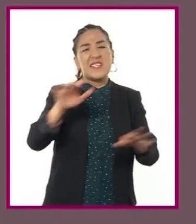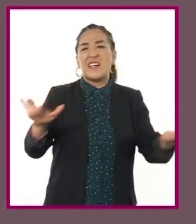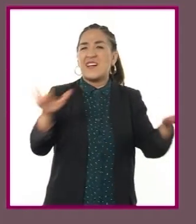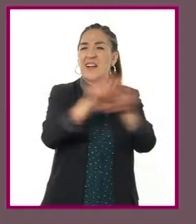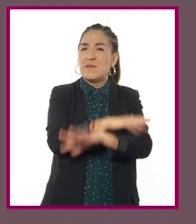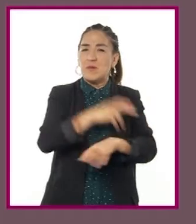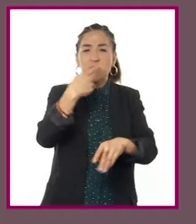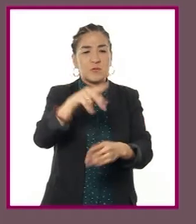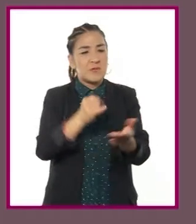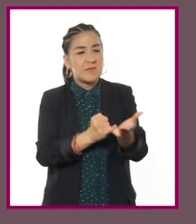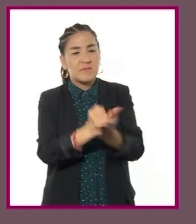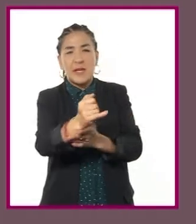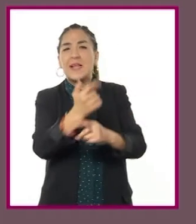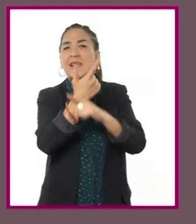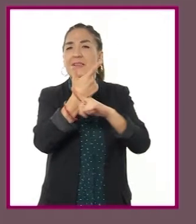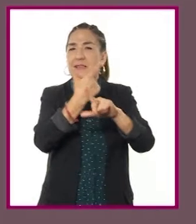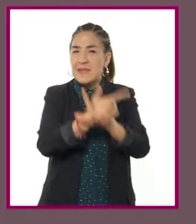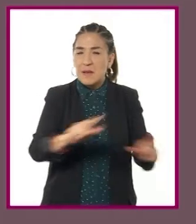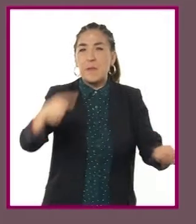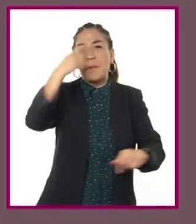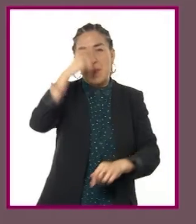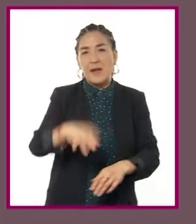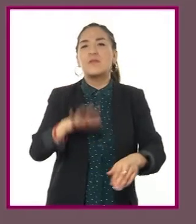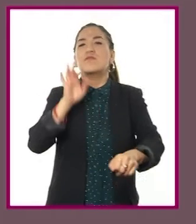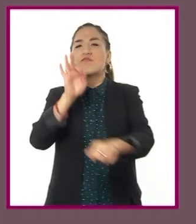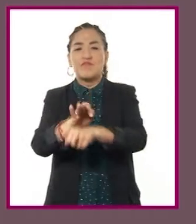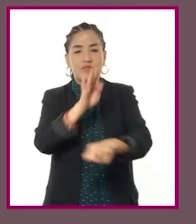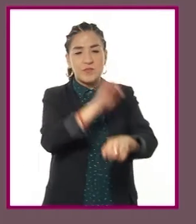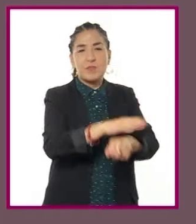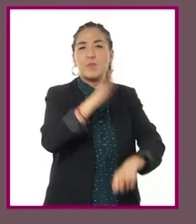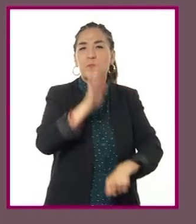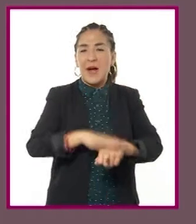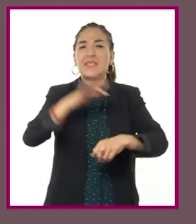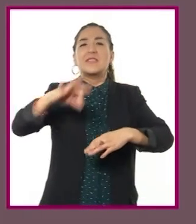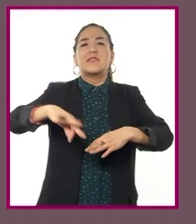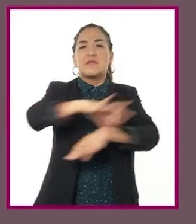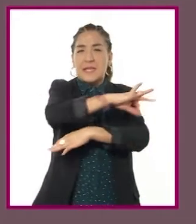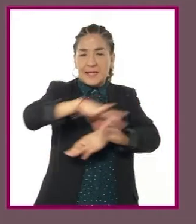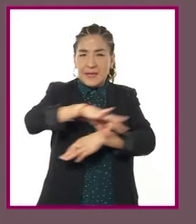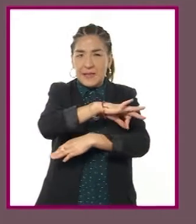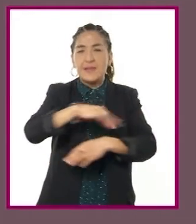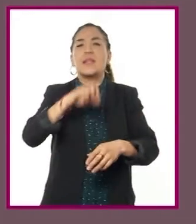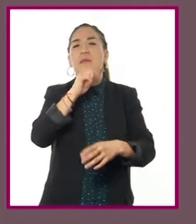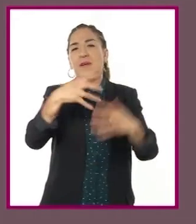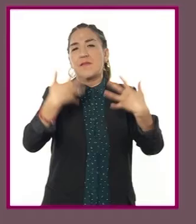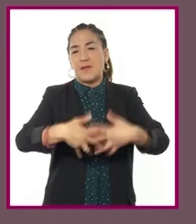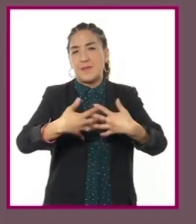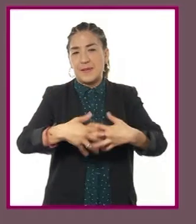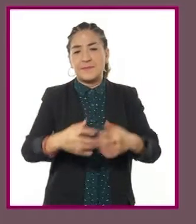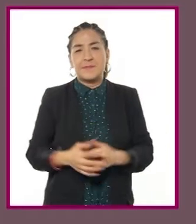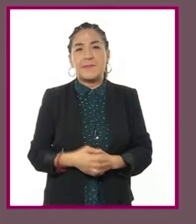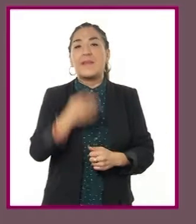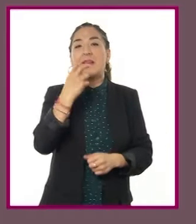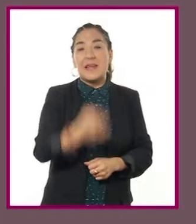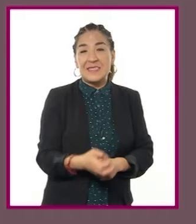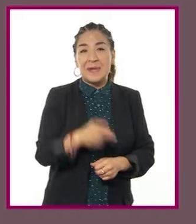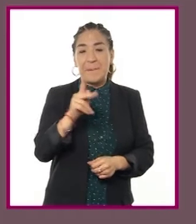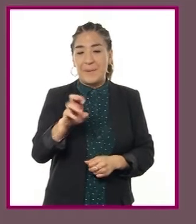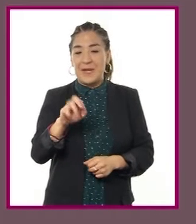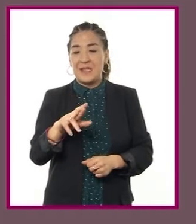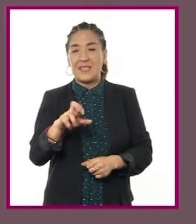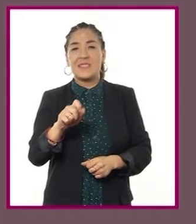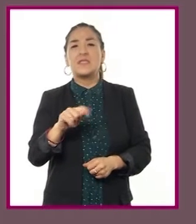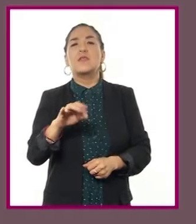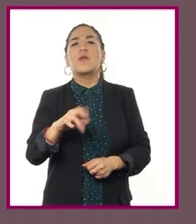se favorecería especialmente el desarrollo de la industria y la ingeniería. A partir de la perestroika